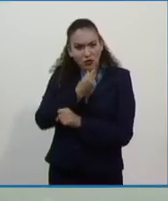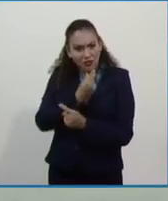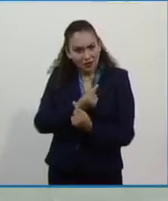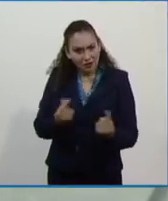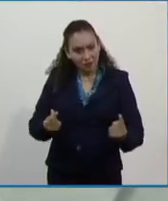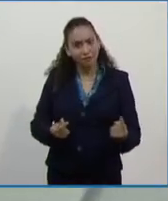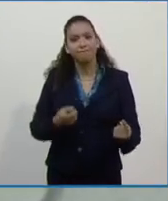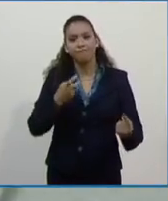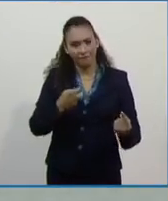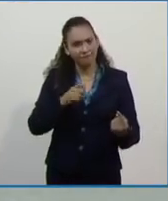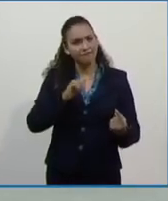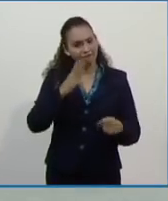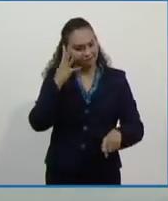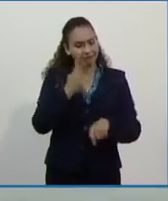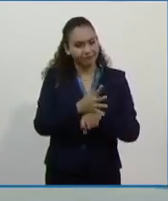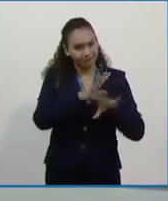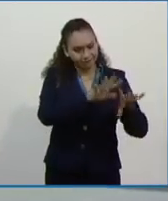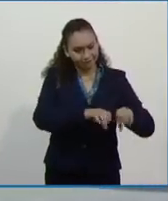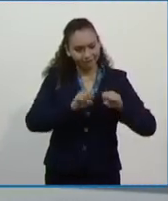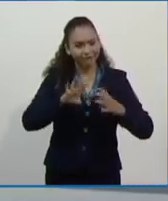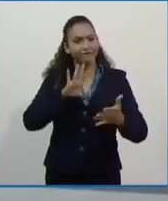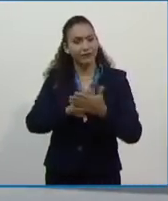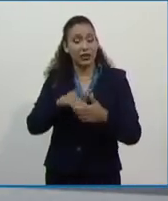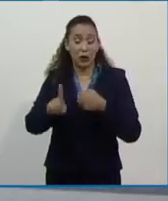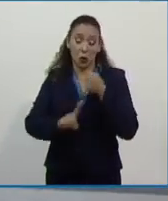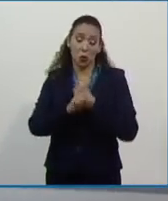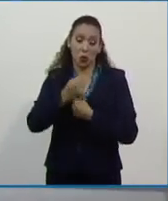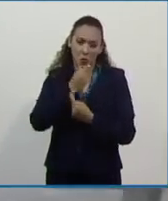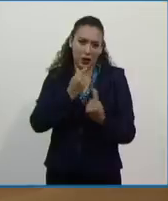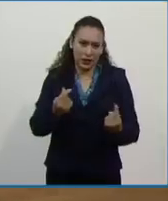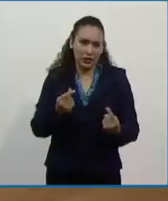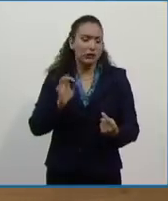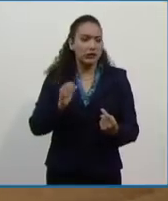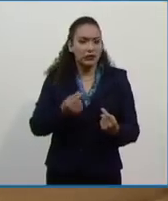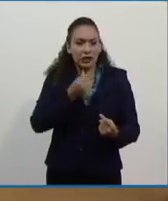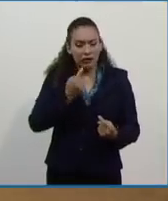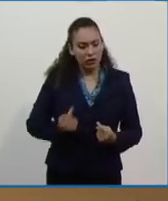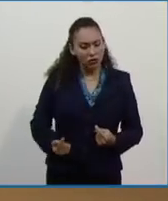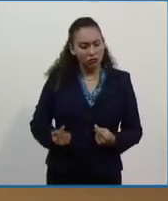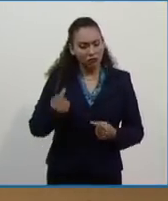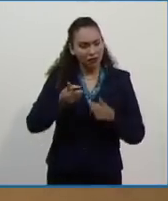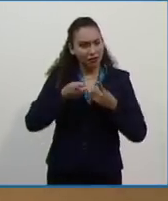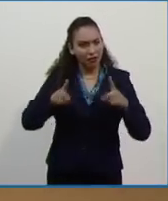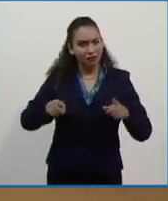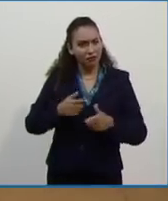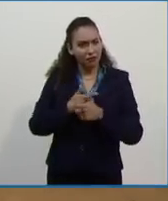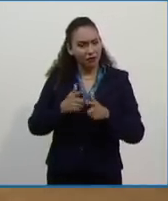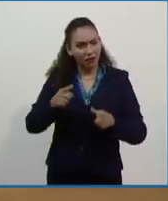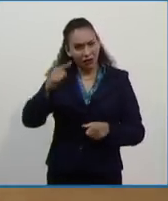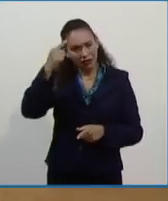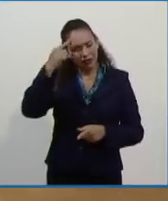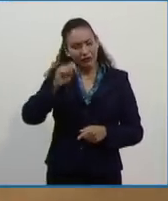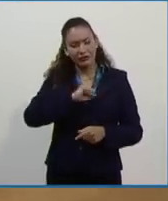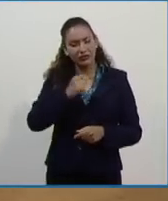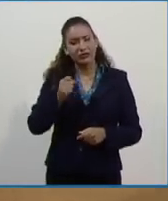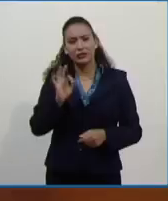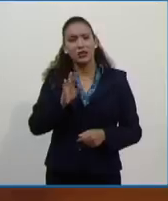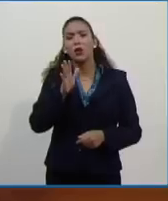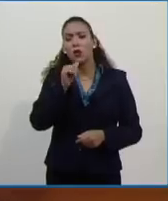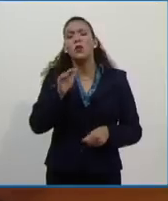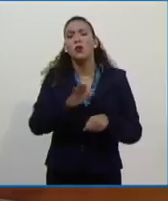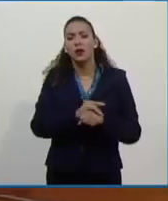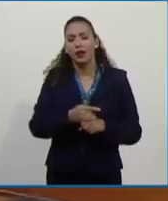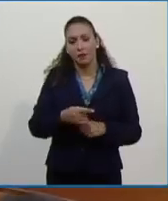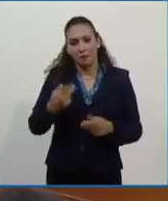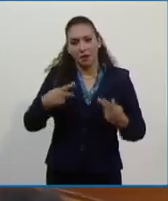finalidad erradicar prácticas que laceran a la sociedad y procurar el sano desarrollo de niñas, niños y adolescentes, así como el ejercicio pleno de